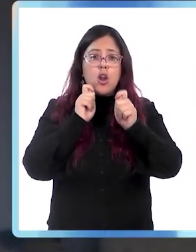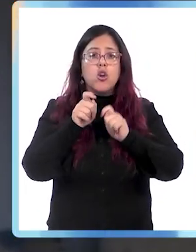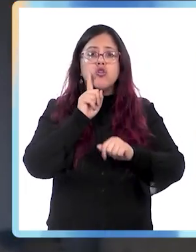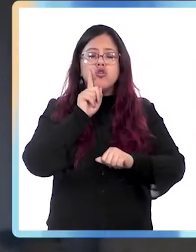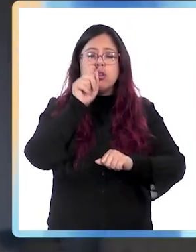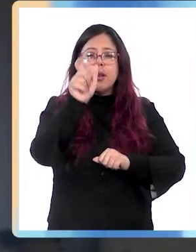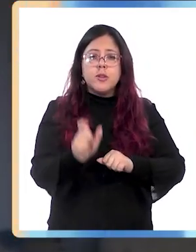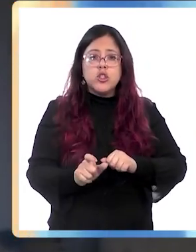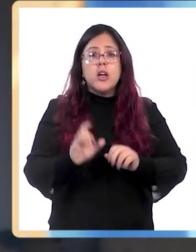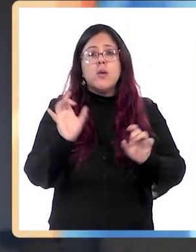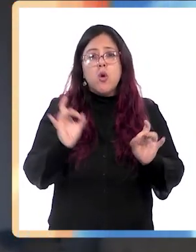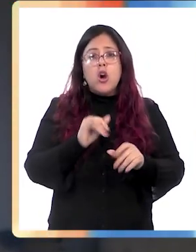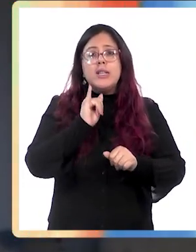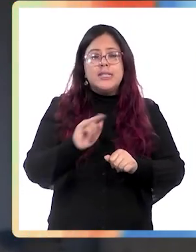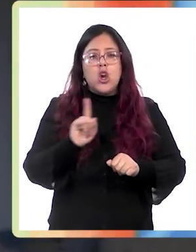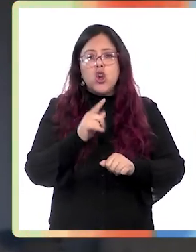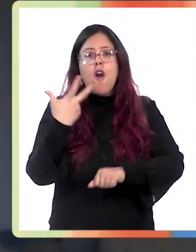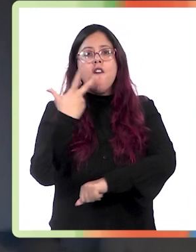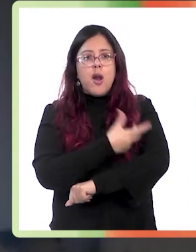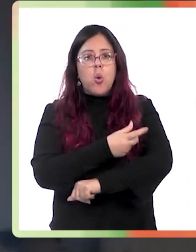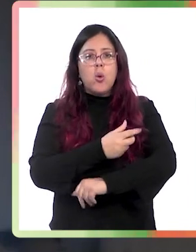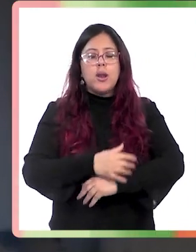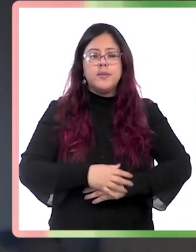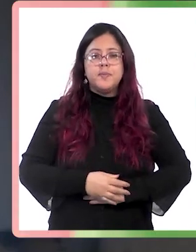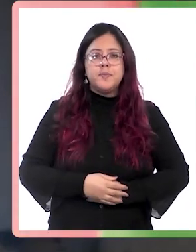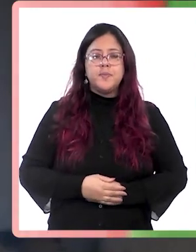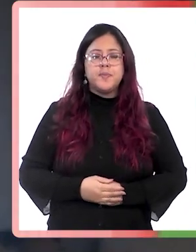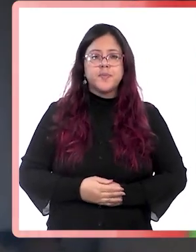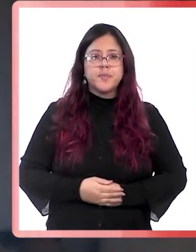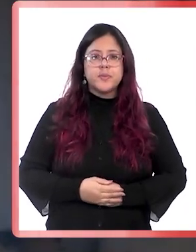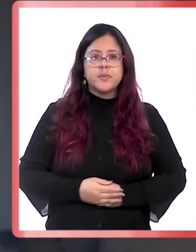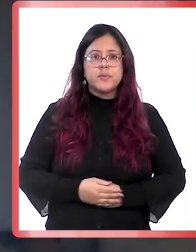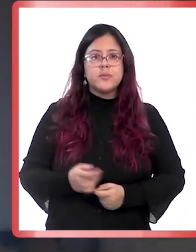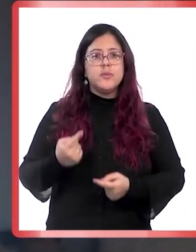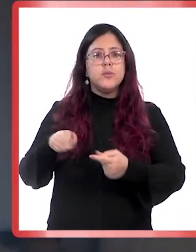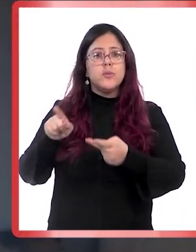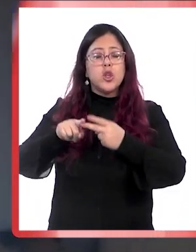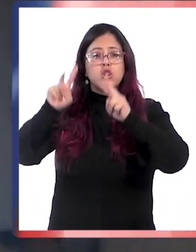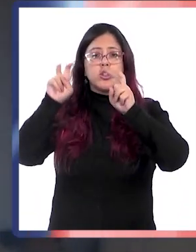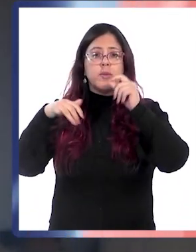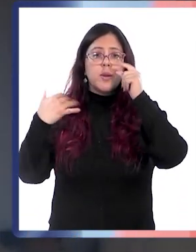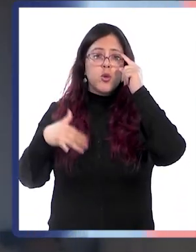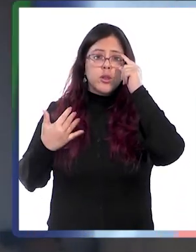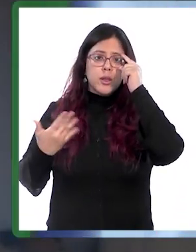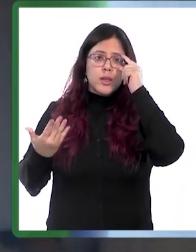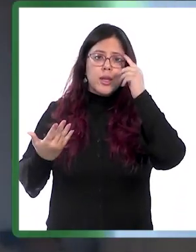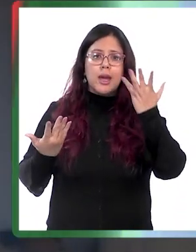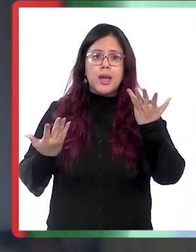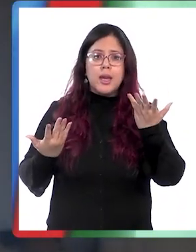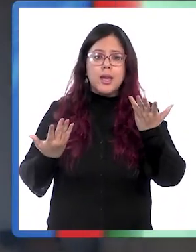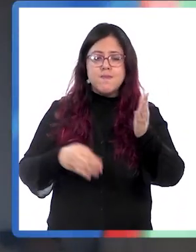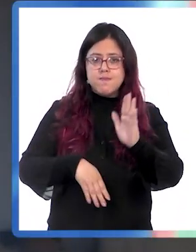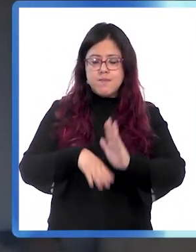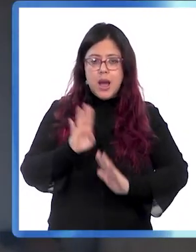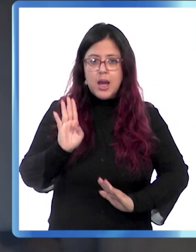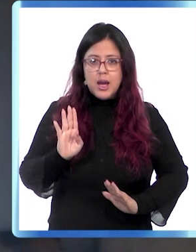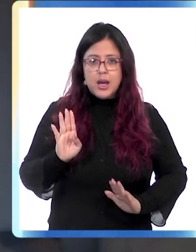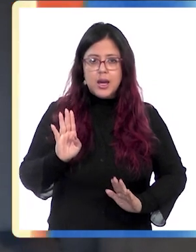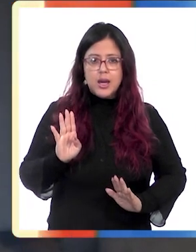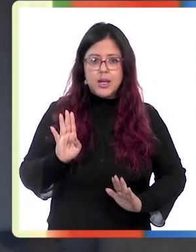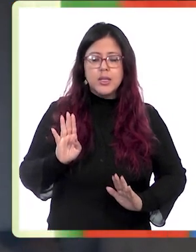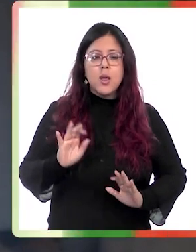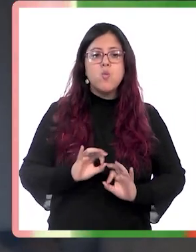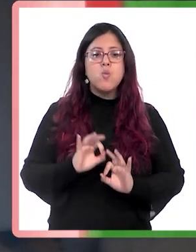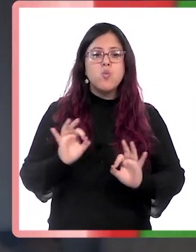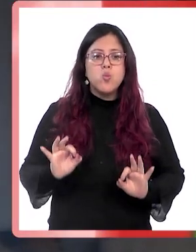tenga, si le corresponde o no vacunarse, ¿ya? Y lo otro, claro, en el fondo es súper importante, sobre todo